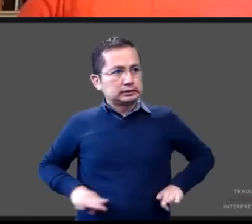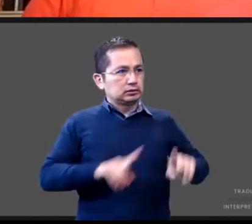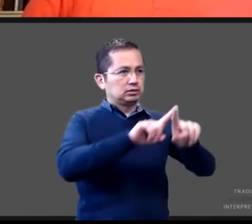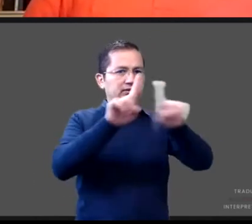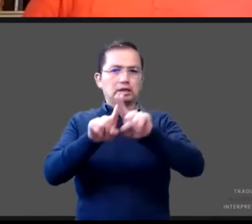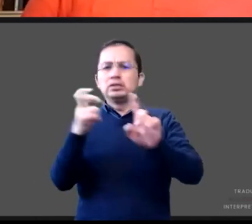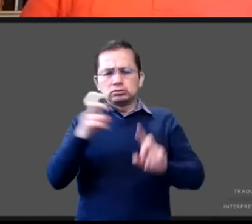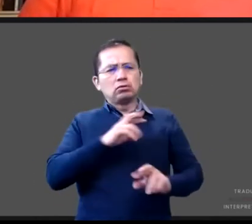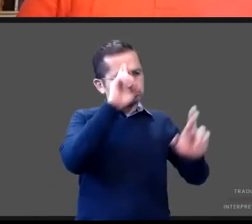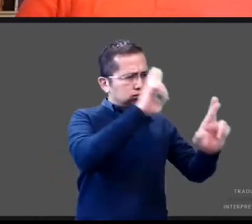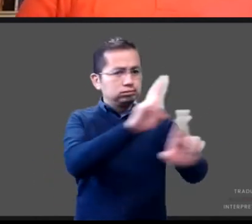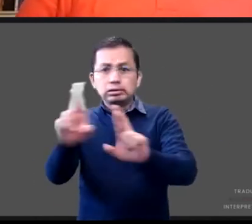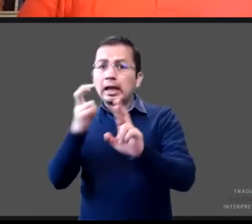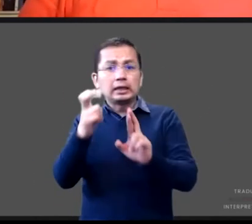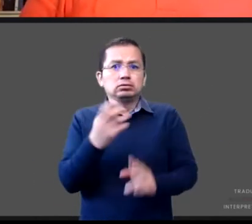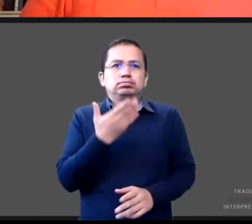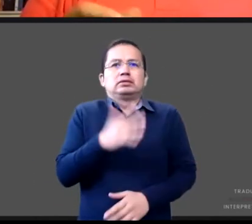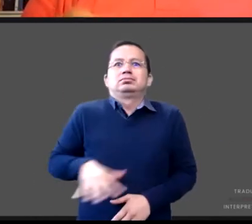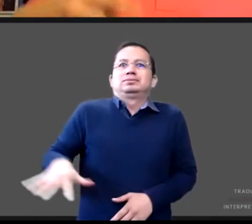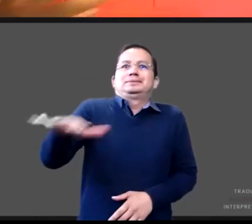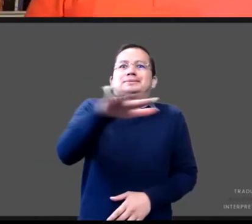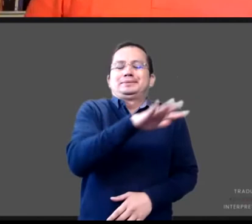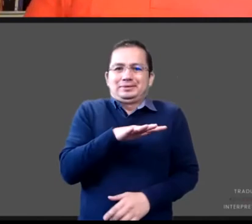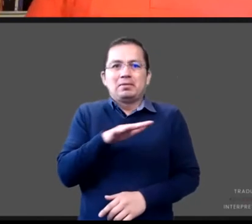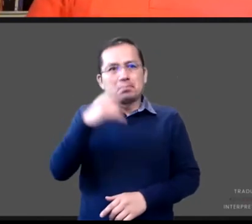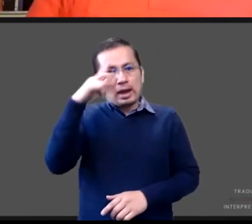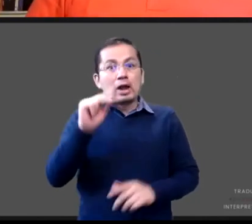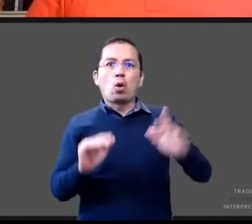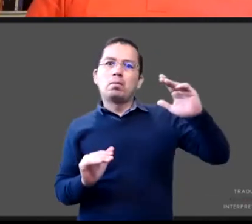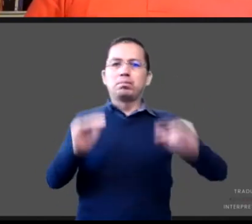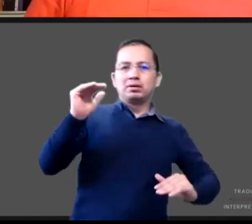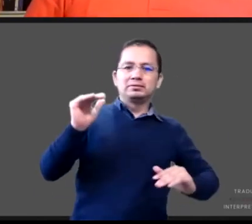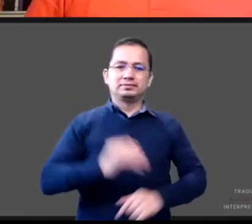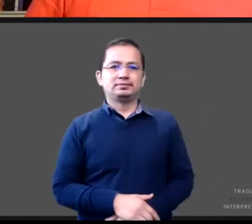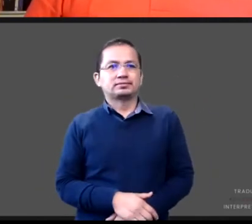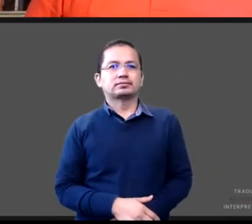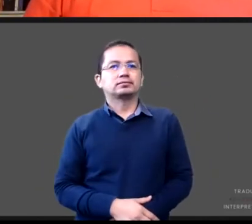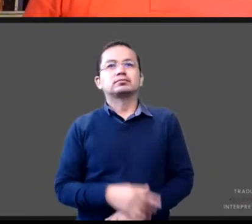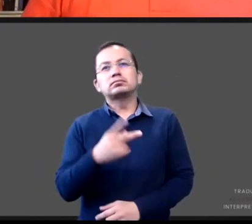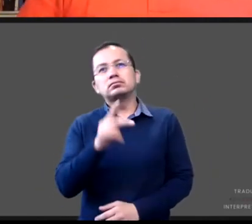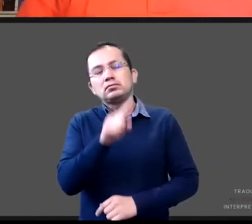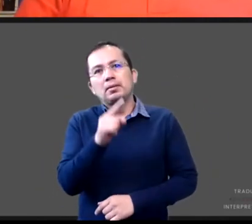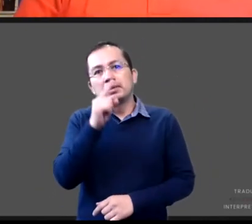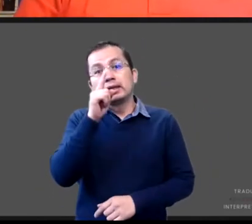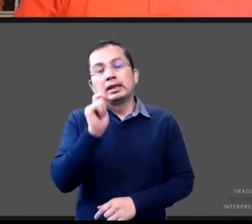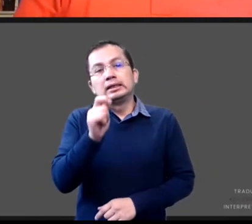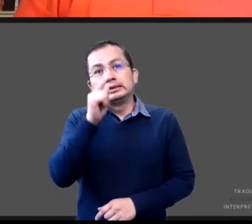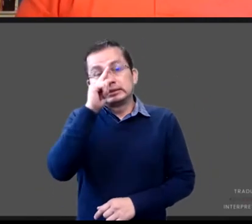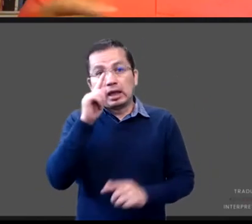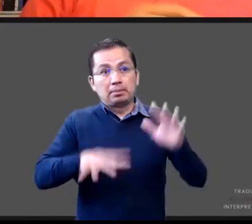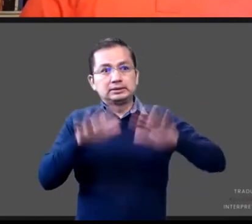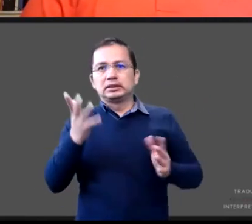Pero al mismo tiempo, también para reaccionar, digamos, positivamente frente a las adversidades que de manera